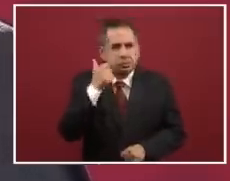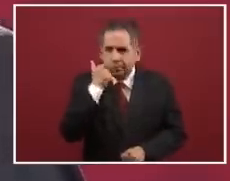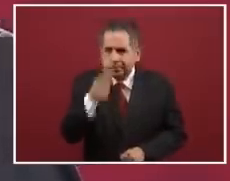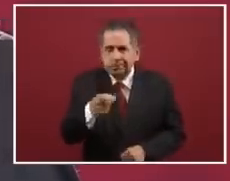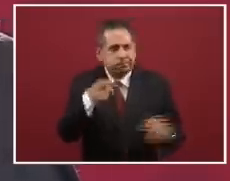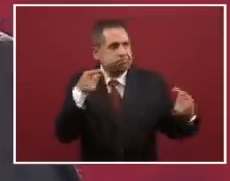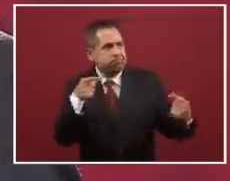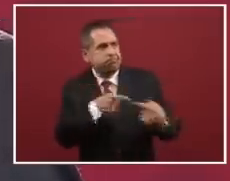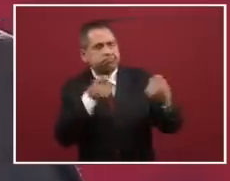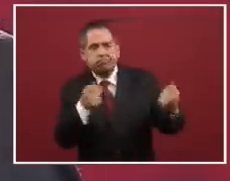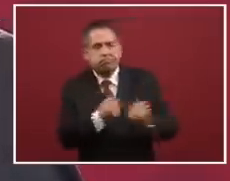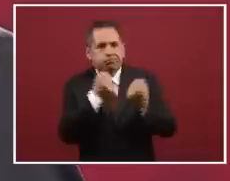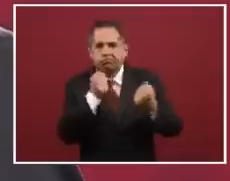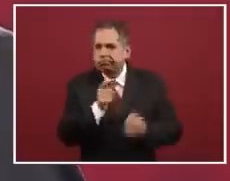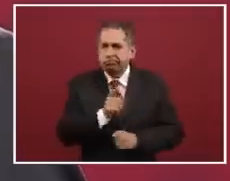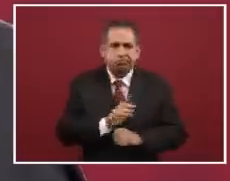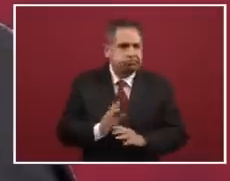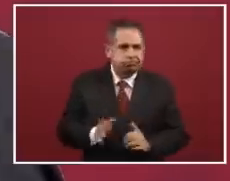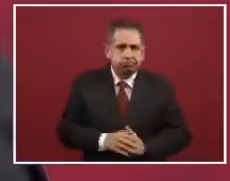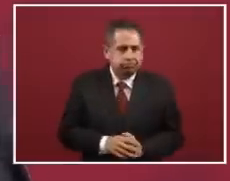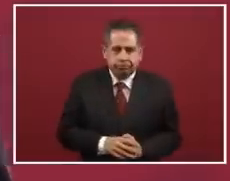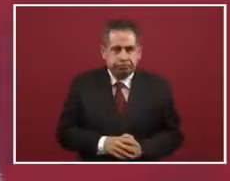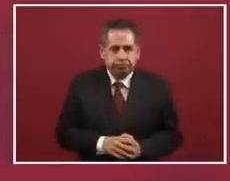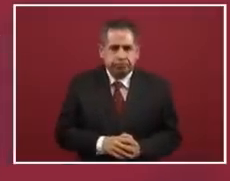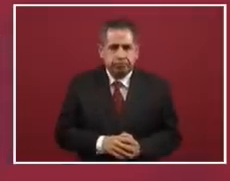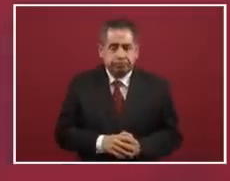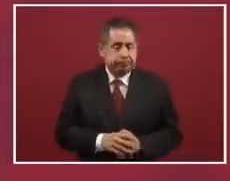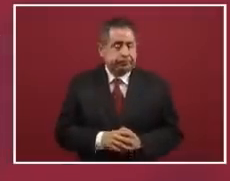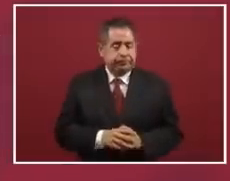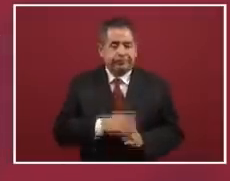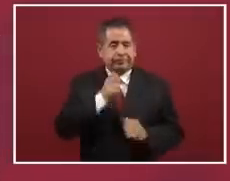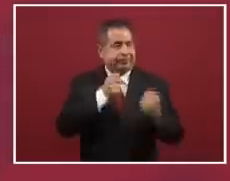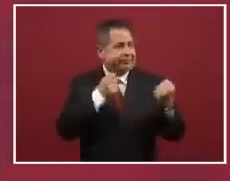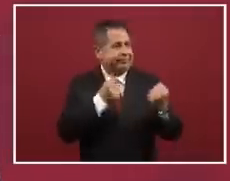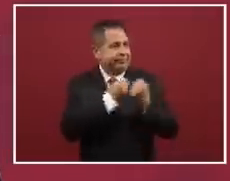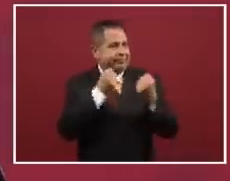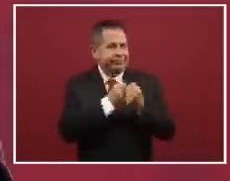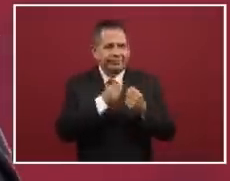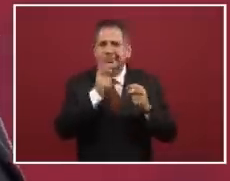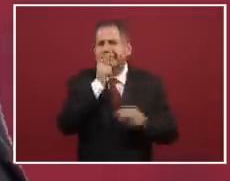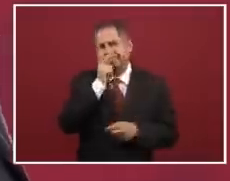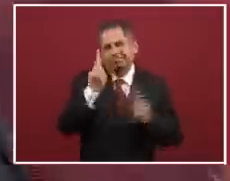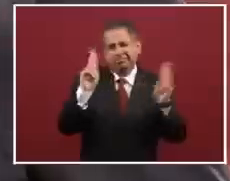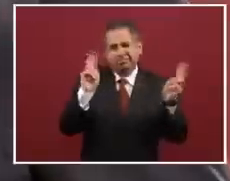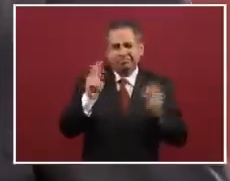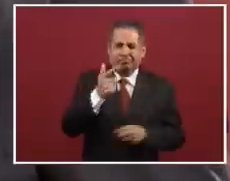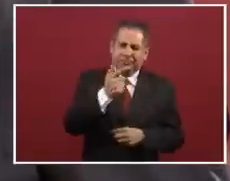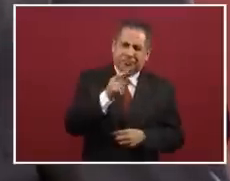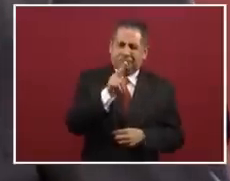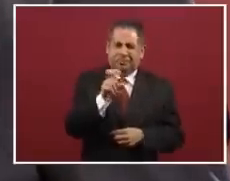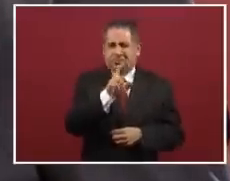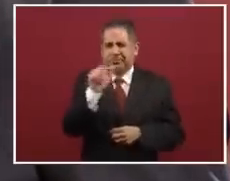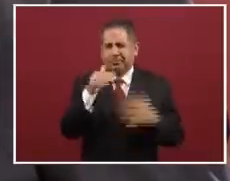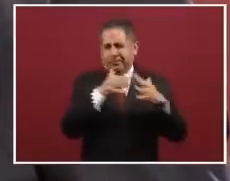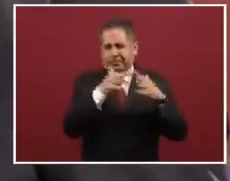porque la guerra no es opción, no es alternativa,